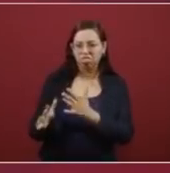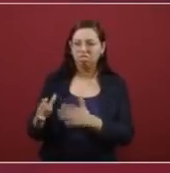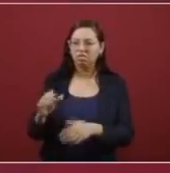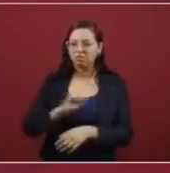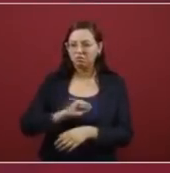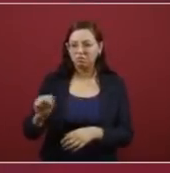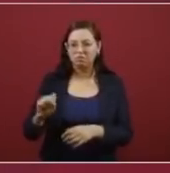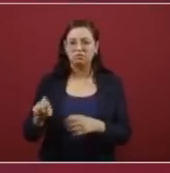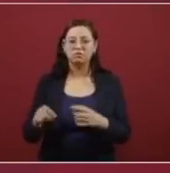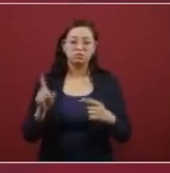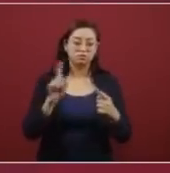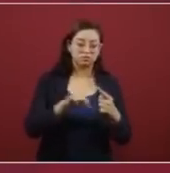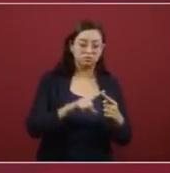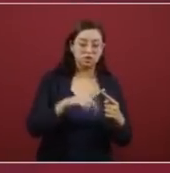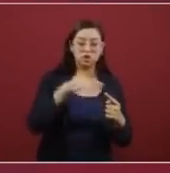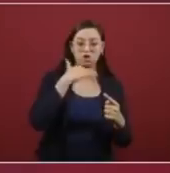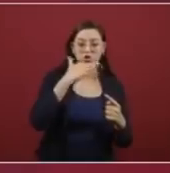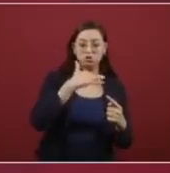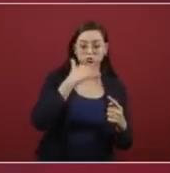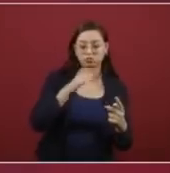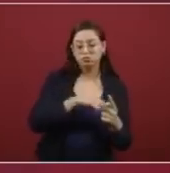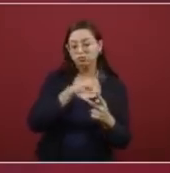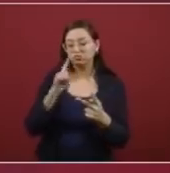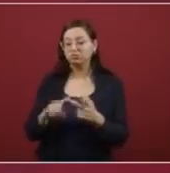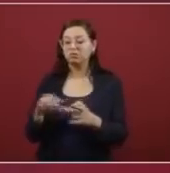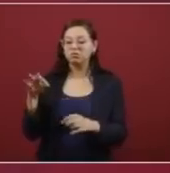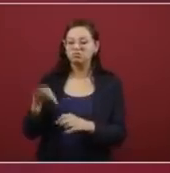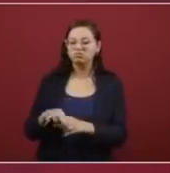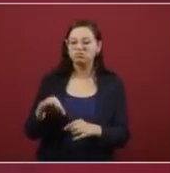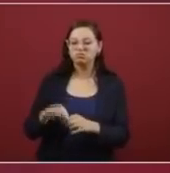por corrupción o delitos electorales,